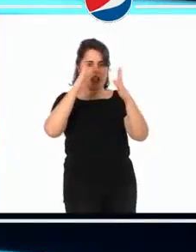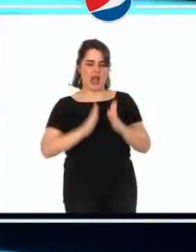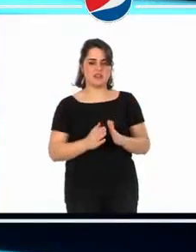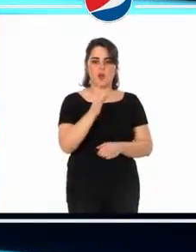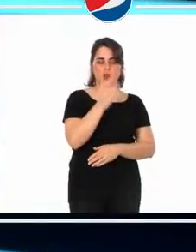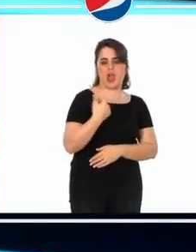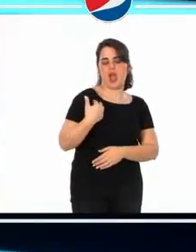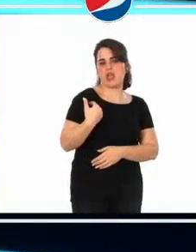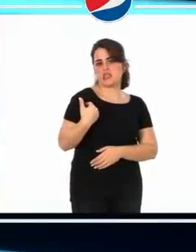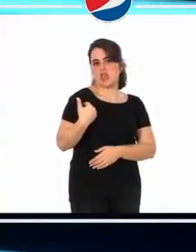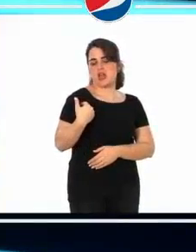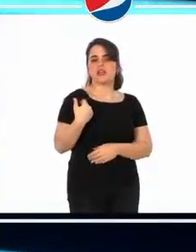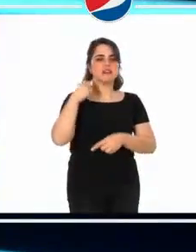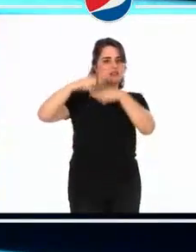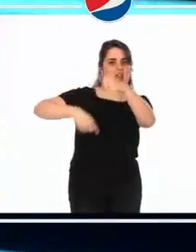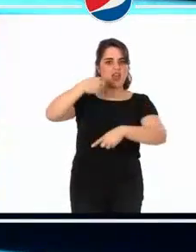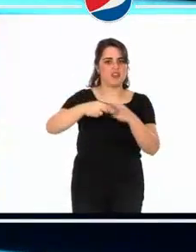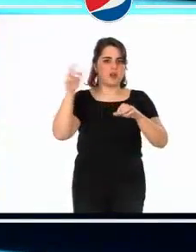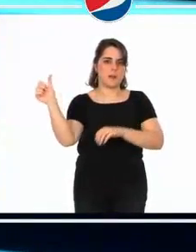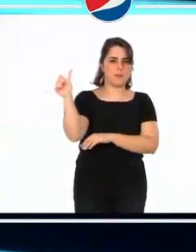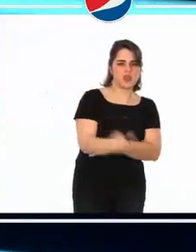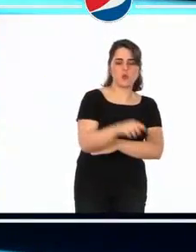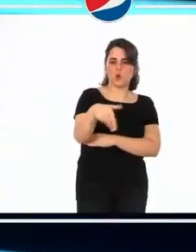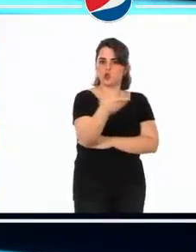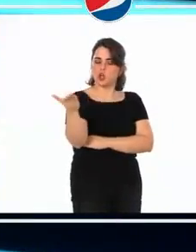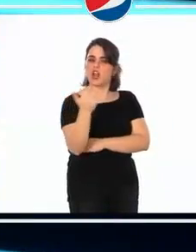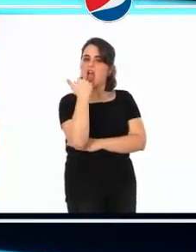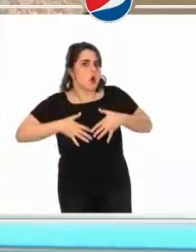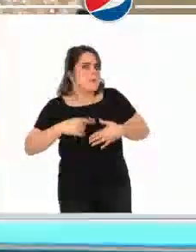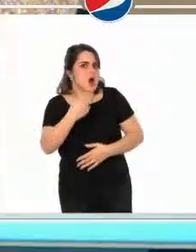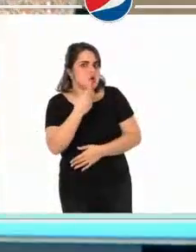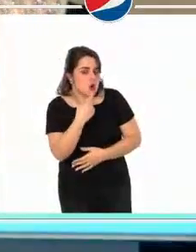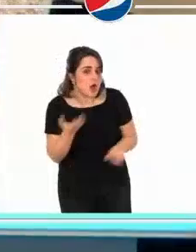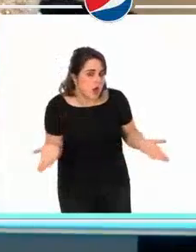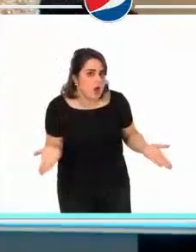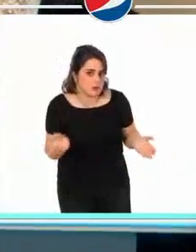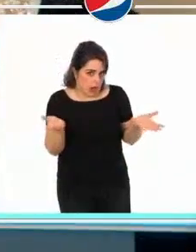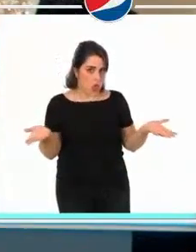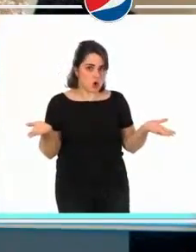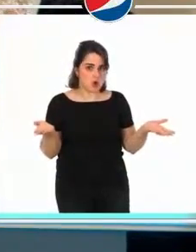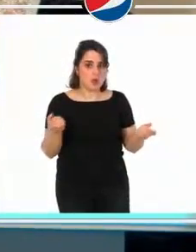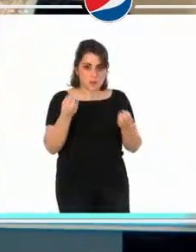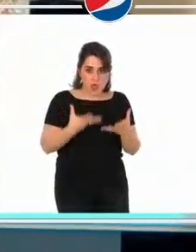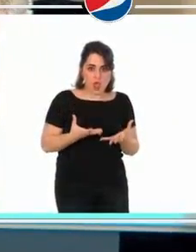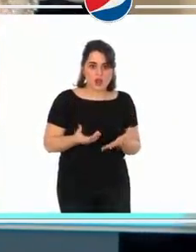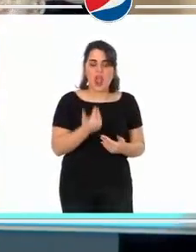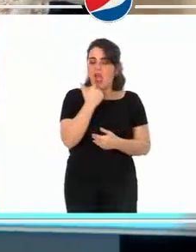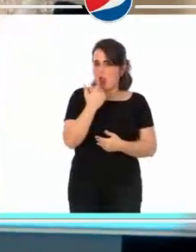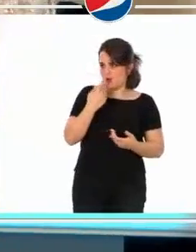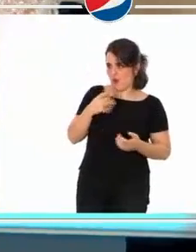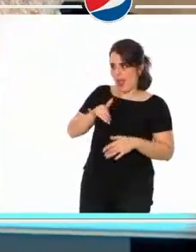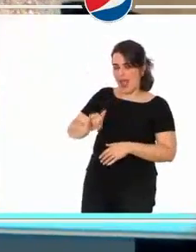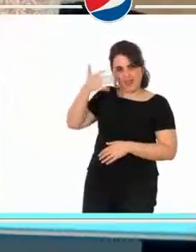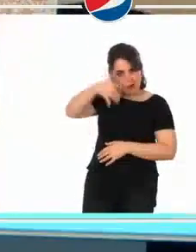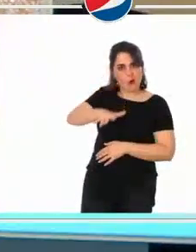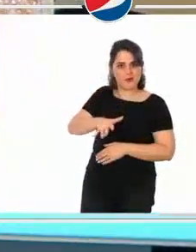viendo vídeos de tradiciones, haciendo un poco los deberes. ¿Lleváis todos algo rojo? Ah, bueno. ¿Sí, no? Ander, el tema bien? Rojo lo lleva sí, bien. Yo bien. Vale, vale. Ander, el tema